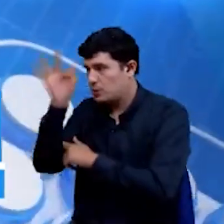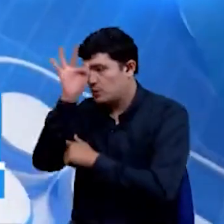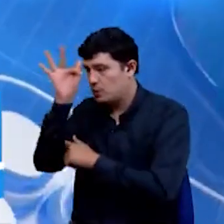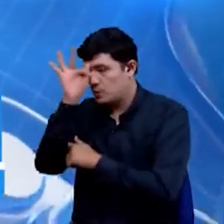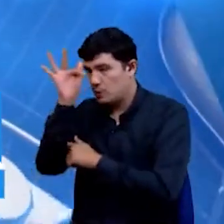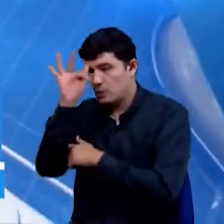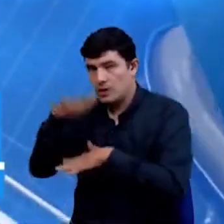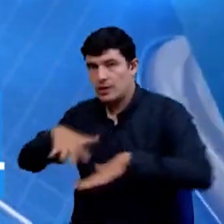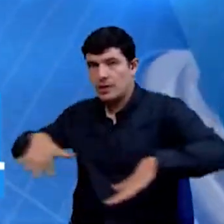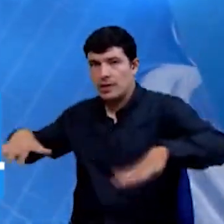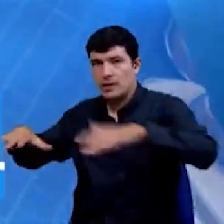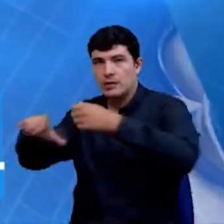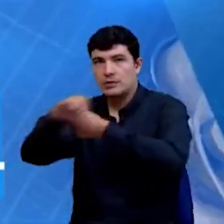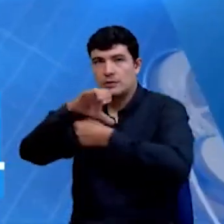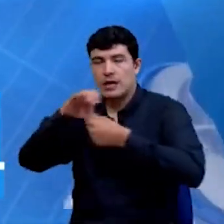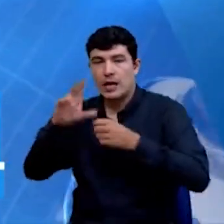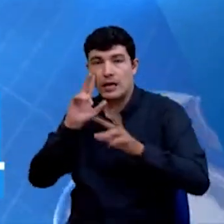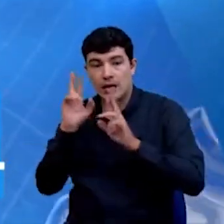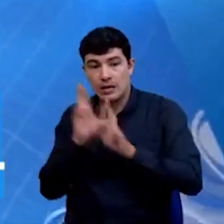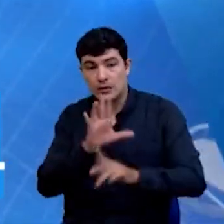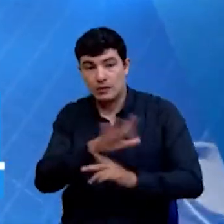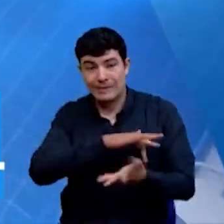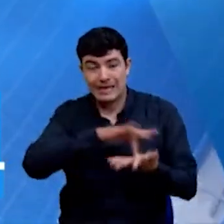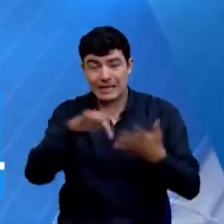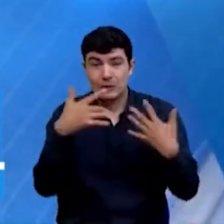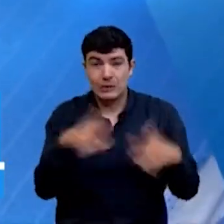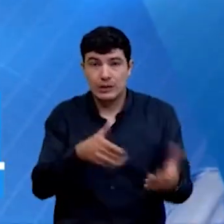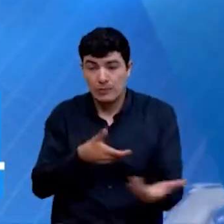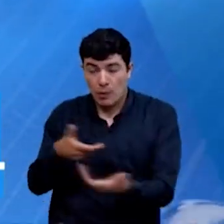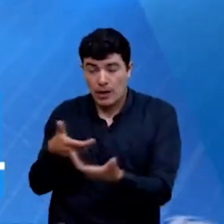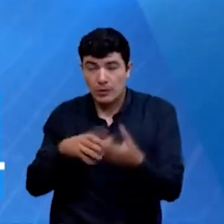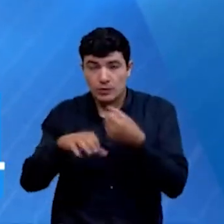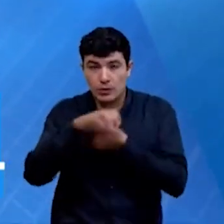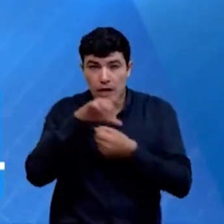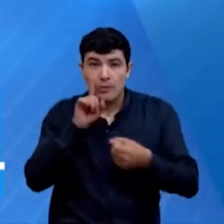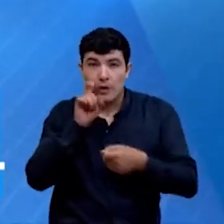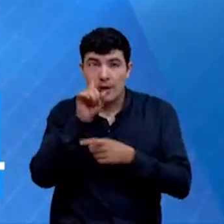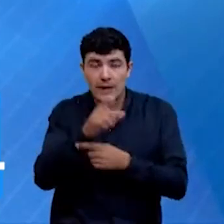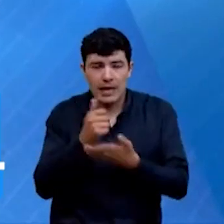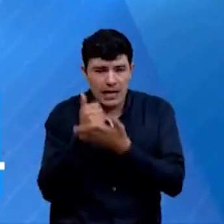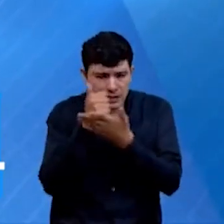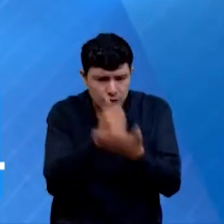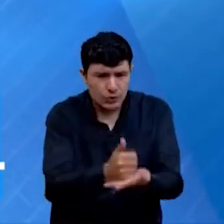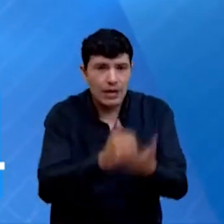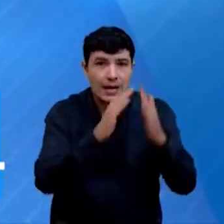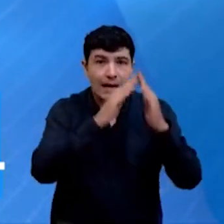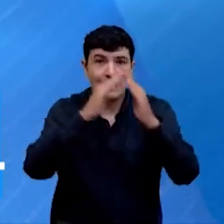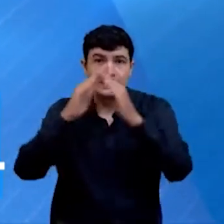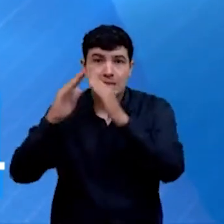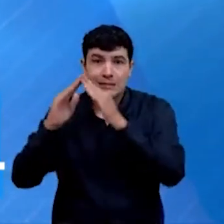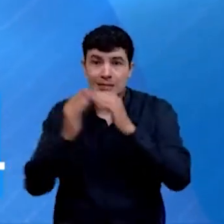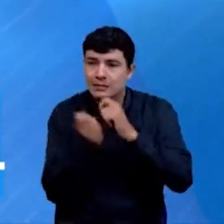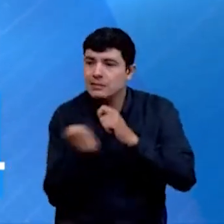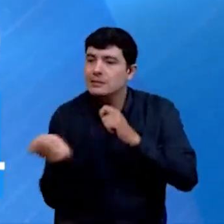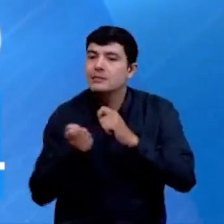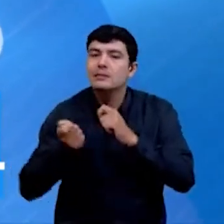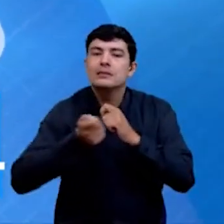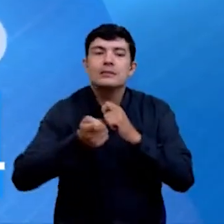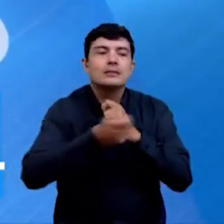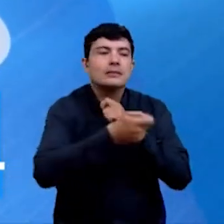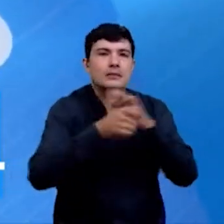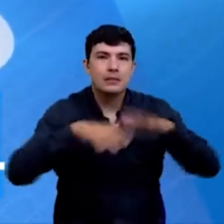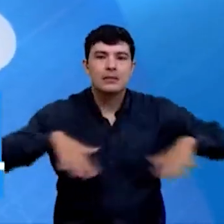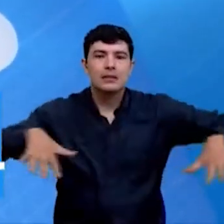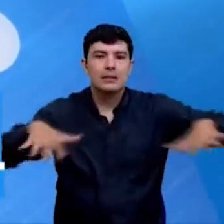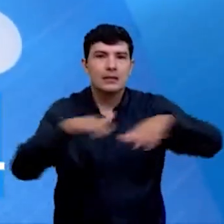la ciudad, pues en medio de la emergencia, los bomberos de Bucaramanga ayudaron a evacuar decenas de familias de este